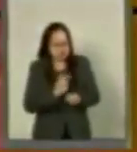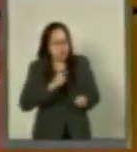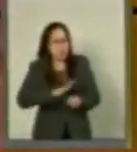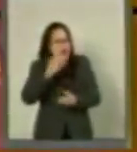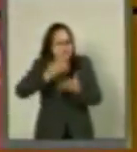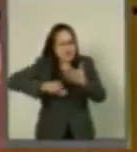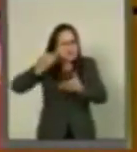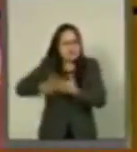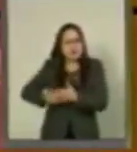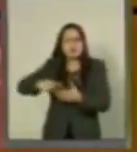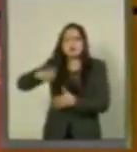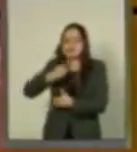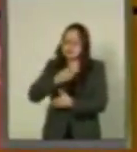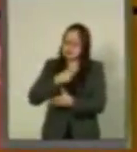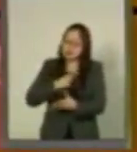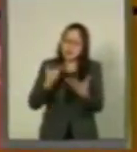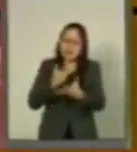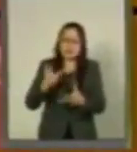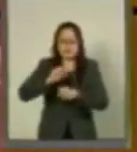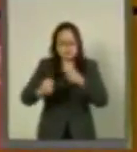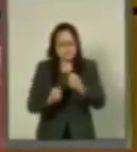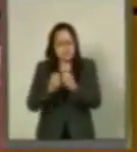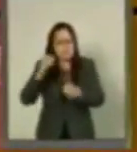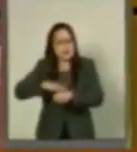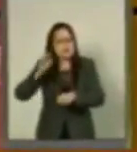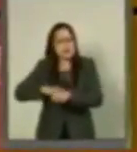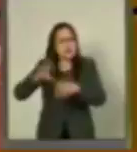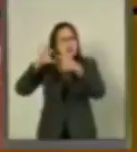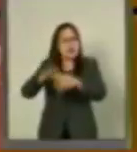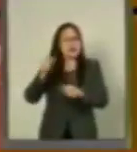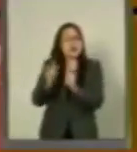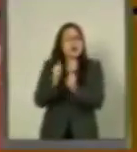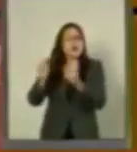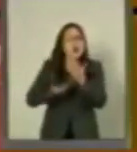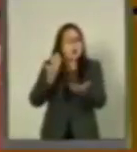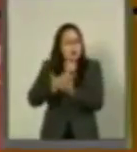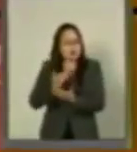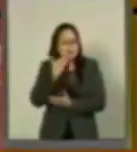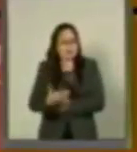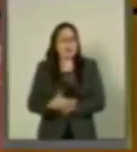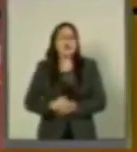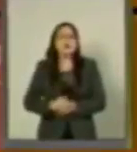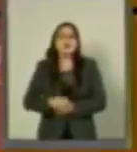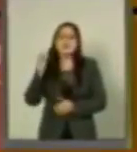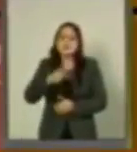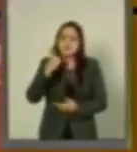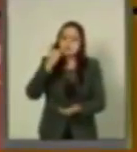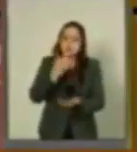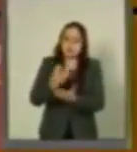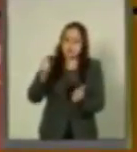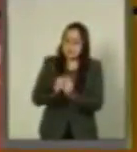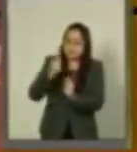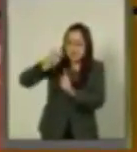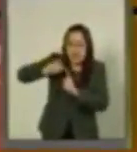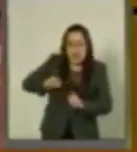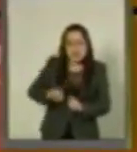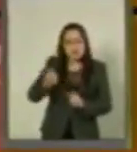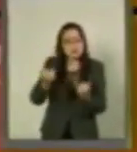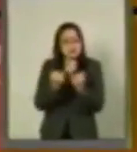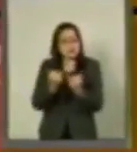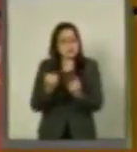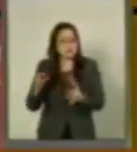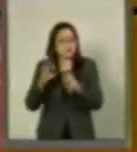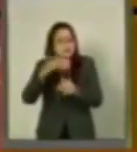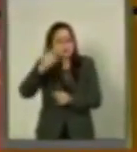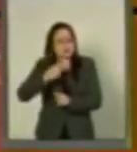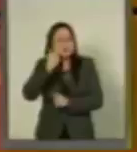tareas pendientes, para enriquecer el debate con propuestas serias, no solo con críticas vacías de quienes aspiran